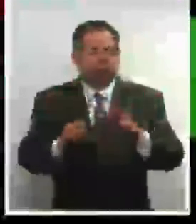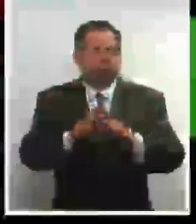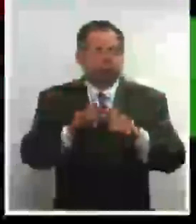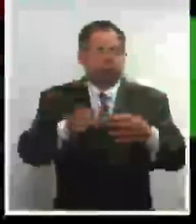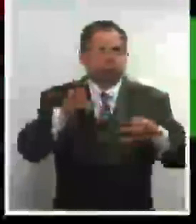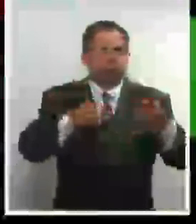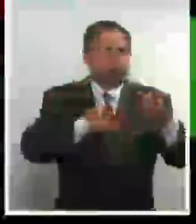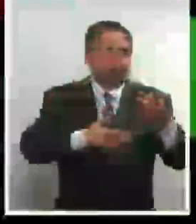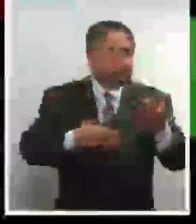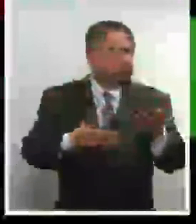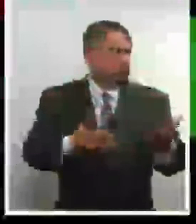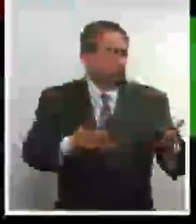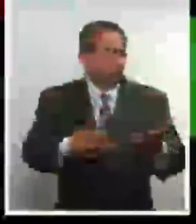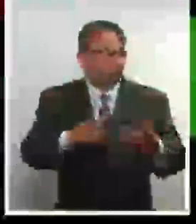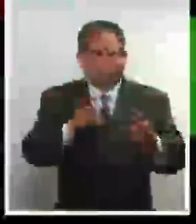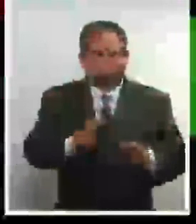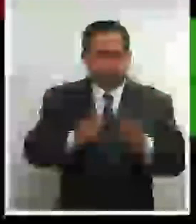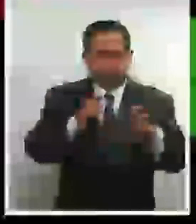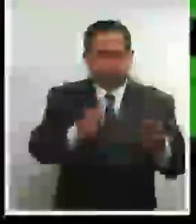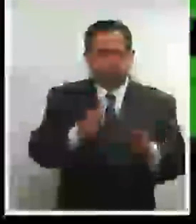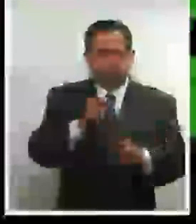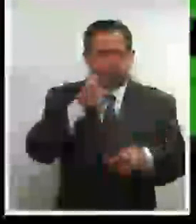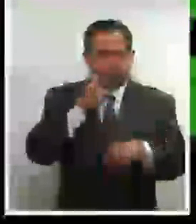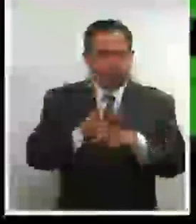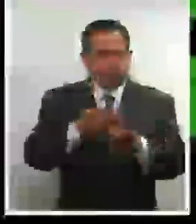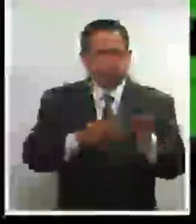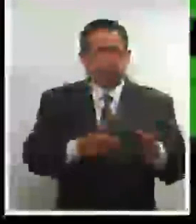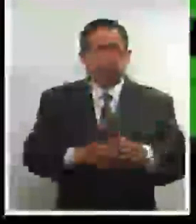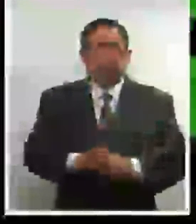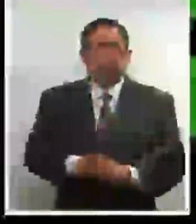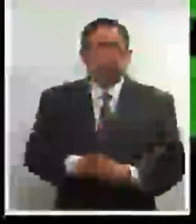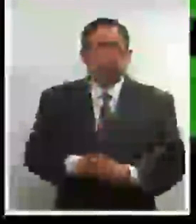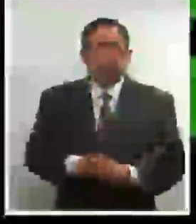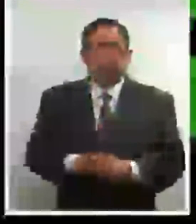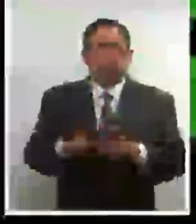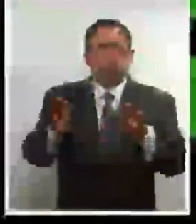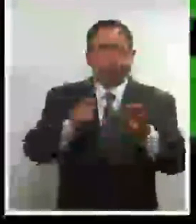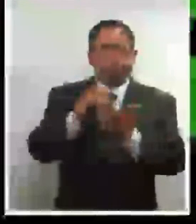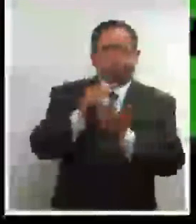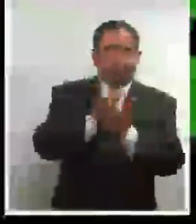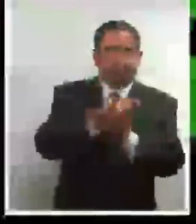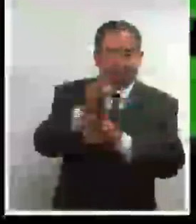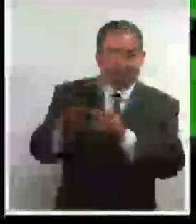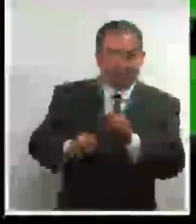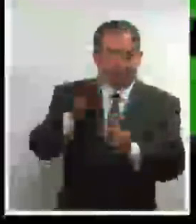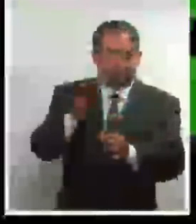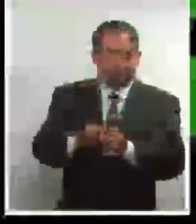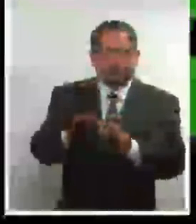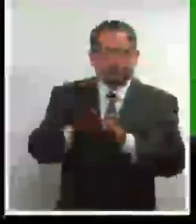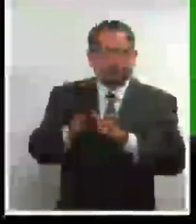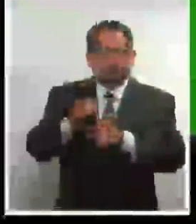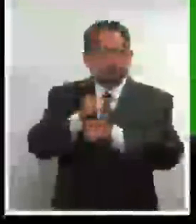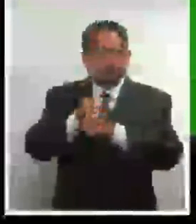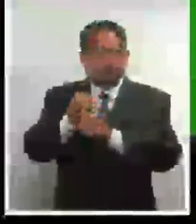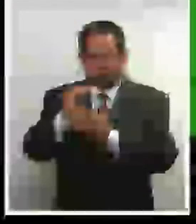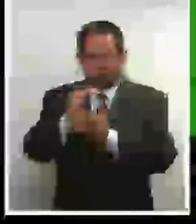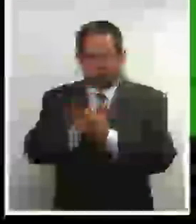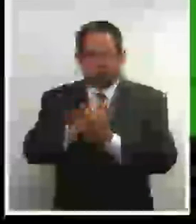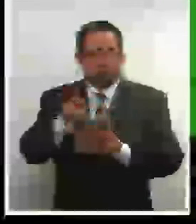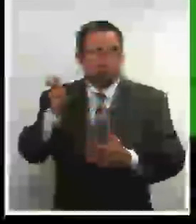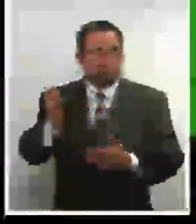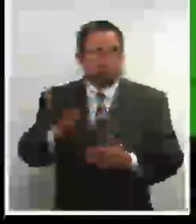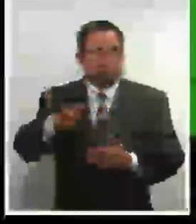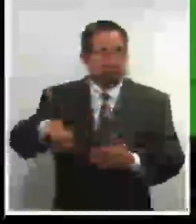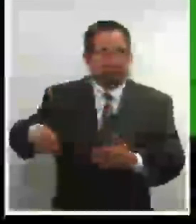de Justicia tendrá las siguientes atribuciones: dirigir en forma exclusiva la investigación de los